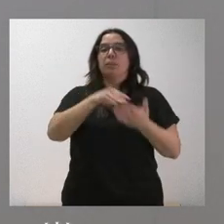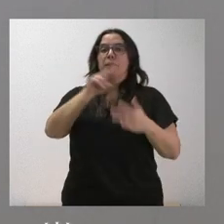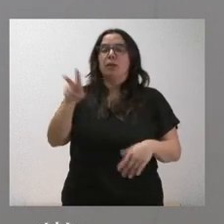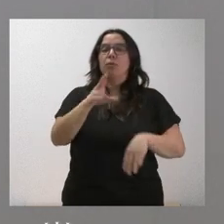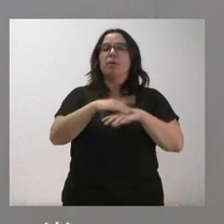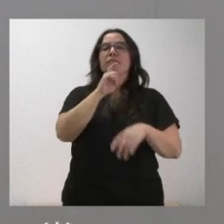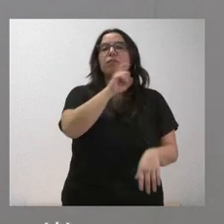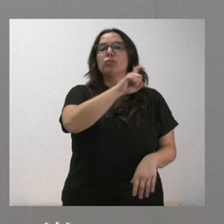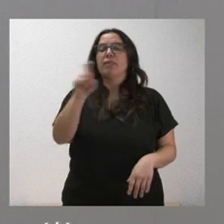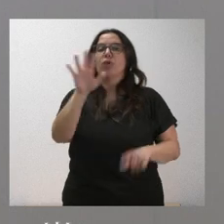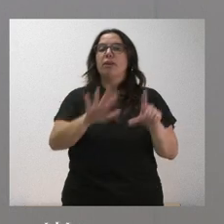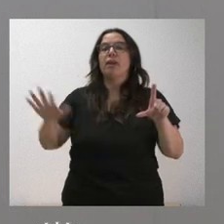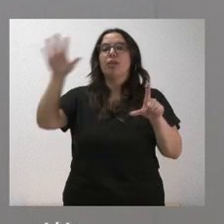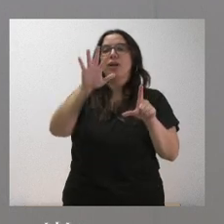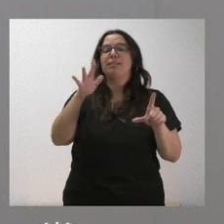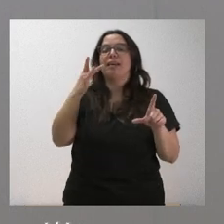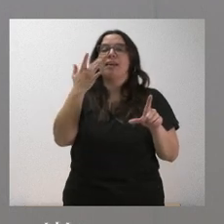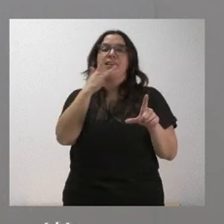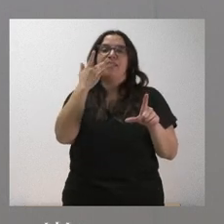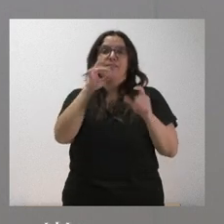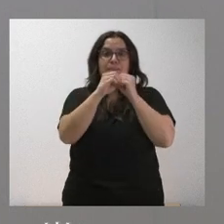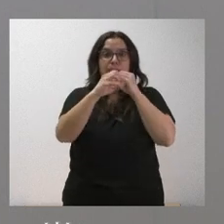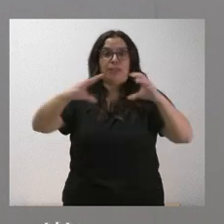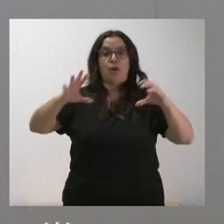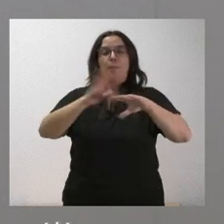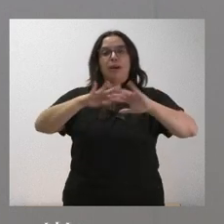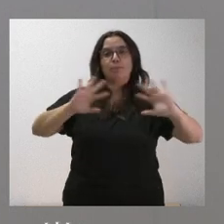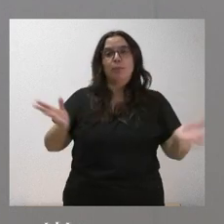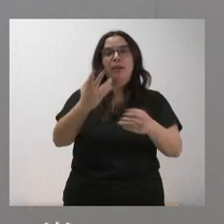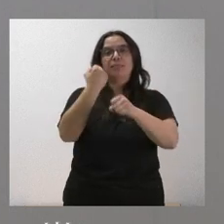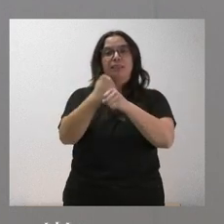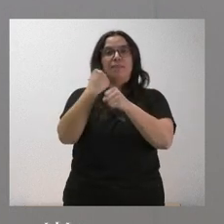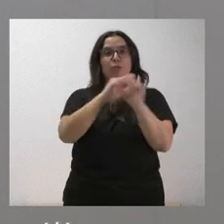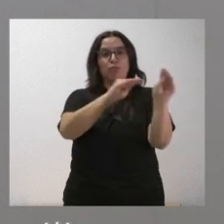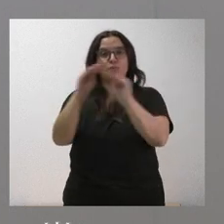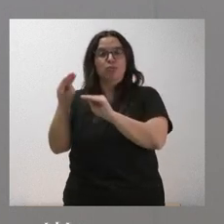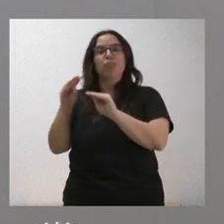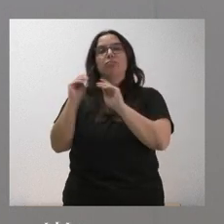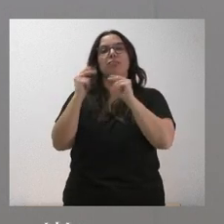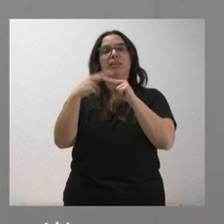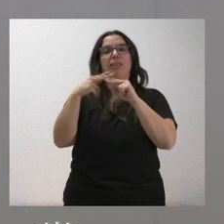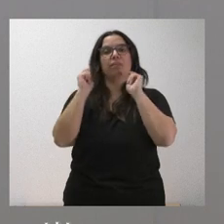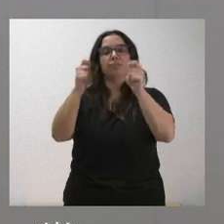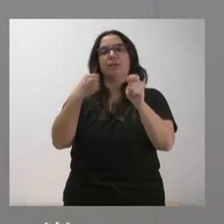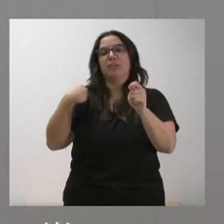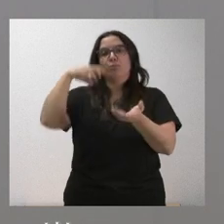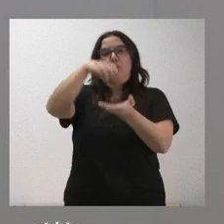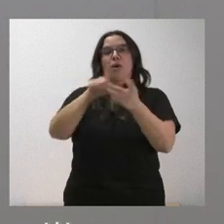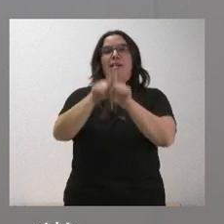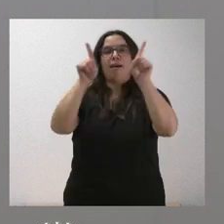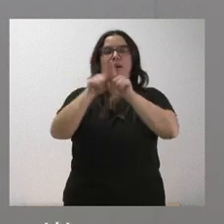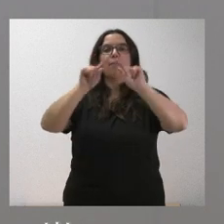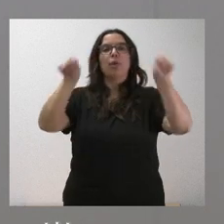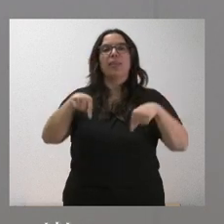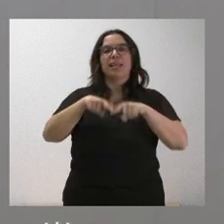fundación Nacional del vidrio con el objeto de promover las actividades que tiene encomendadas en la granja en la provincia de